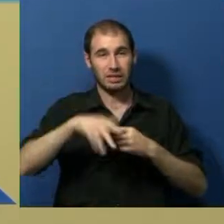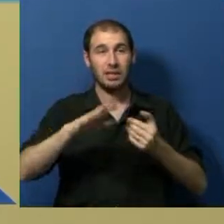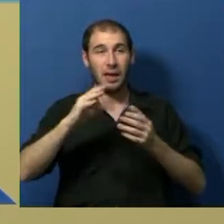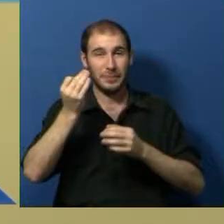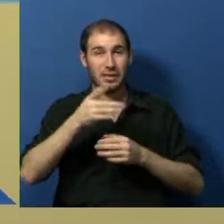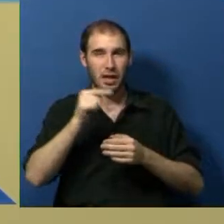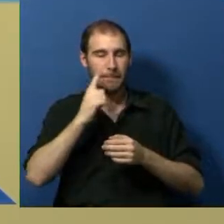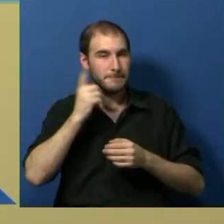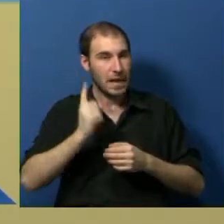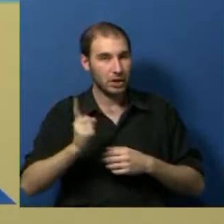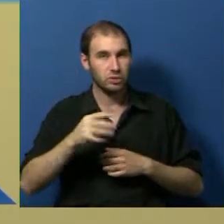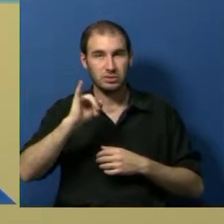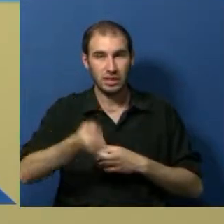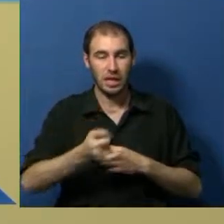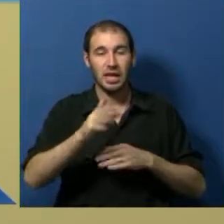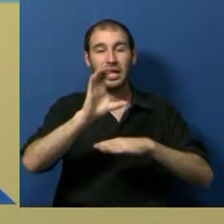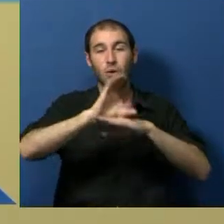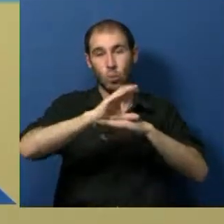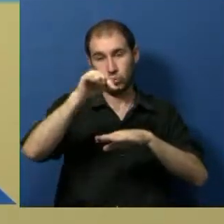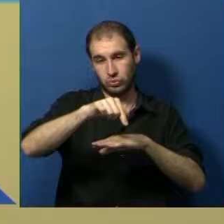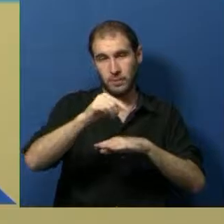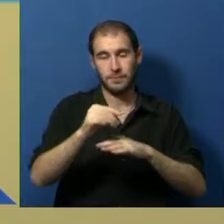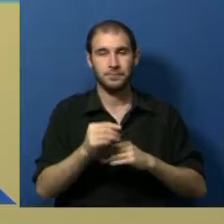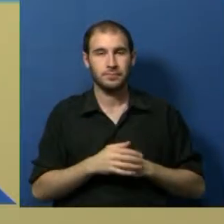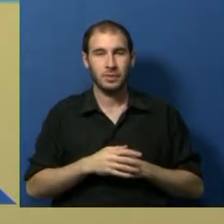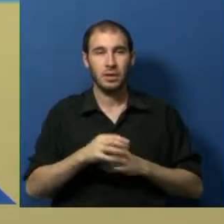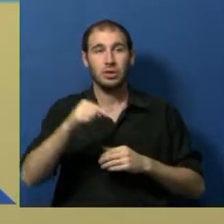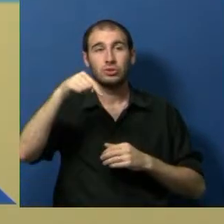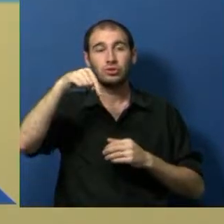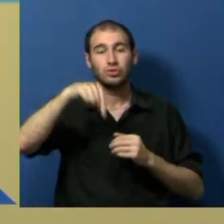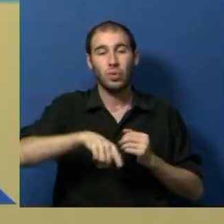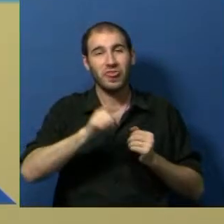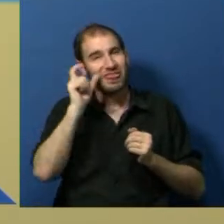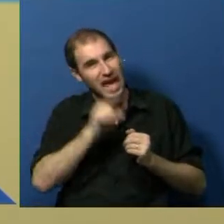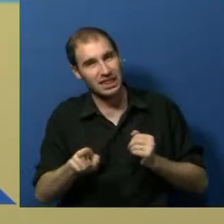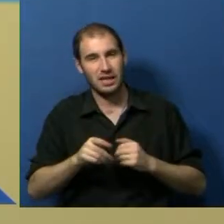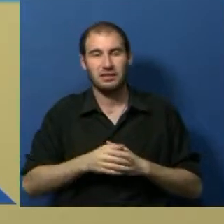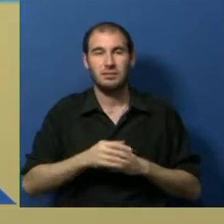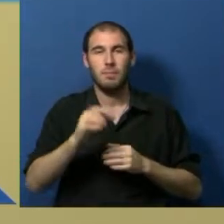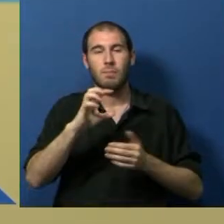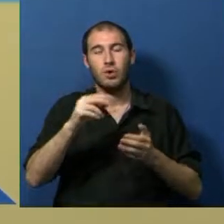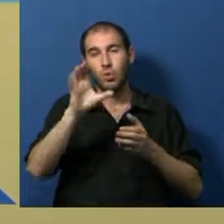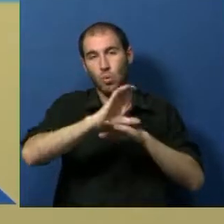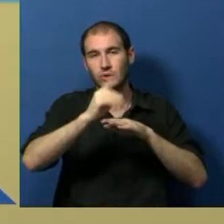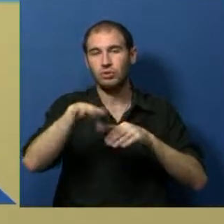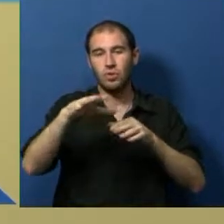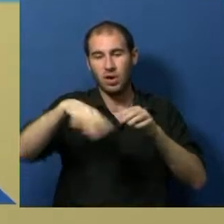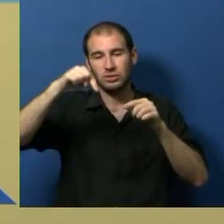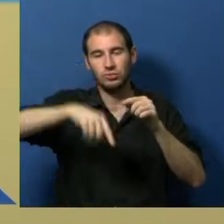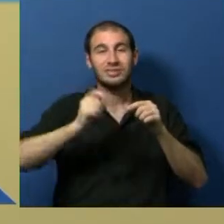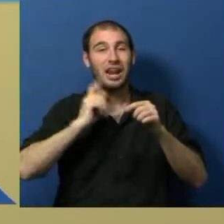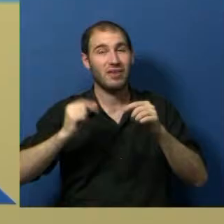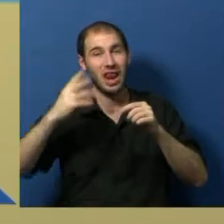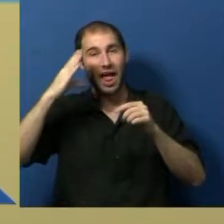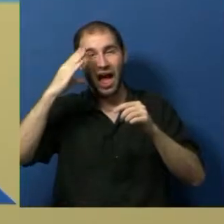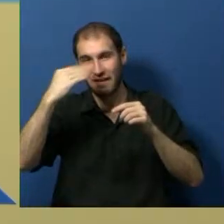particularmente podía ser peligrosa tanto en la región de Cuyo, principalmente en el sudeste de la región de Cuyo, todo lo que es el Oasis Sur, San Rafael,